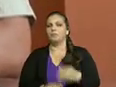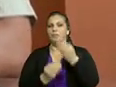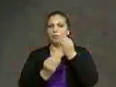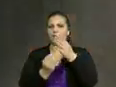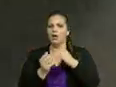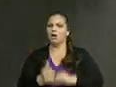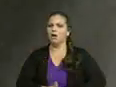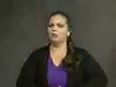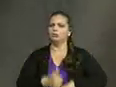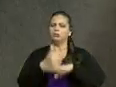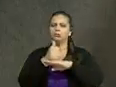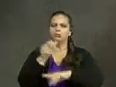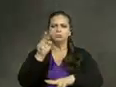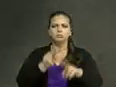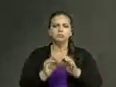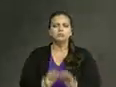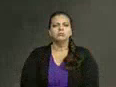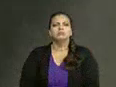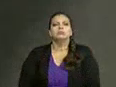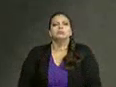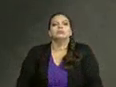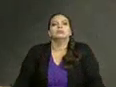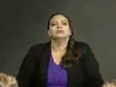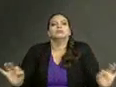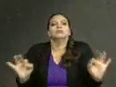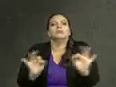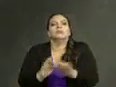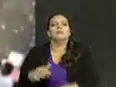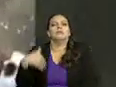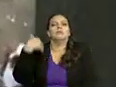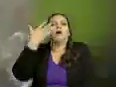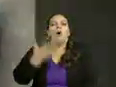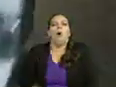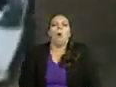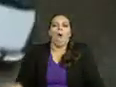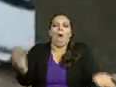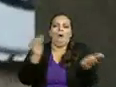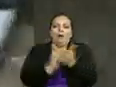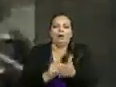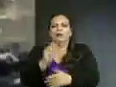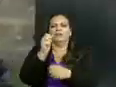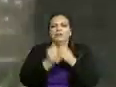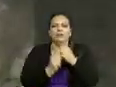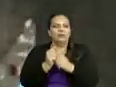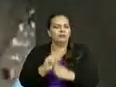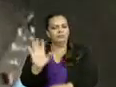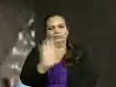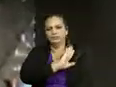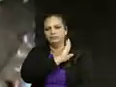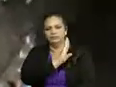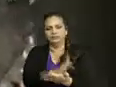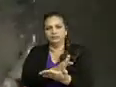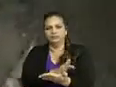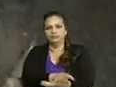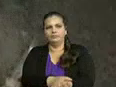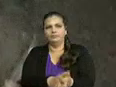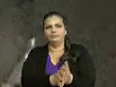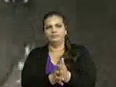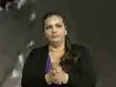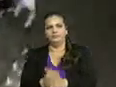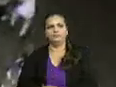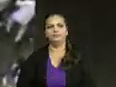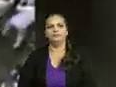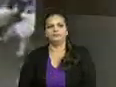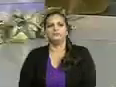autoridades tomen cartas en el asunto para que este tipo de desmanes no se repitan. Desde la provincia de Santa Elena, informó Darwin